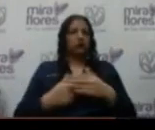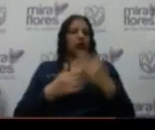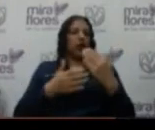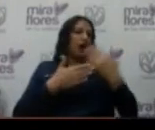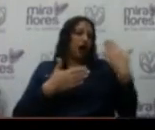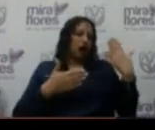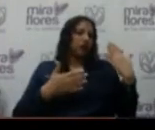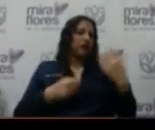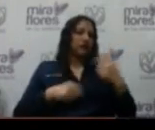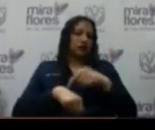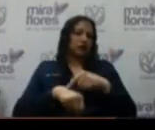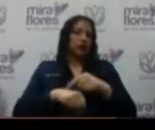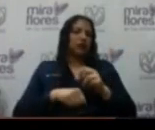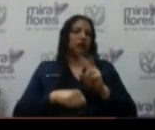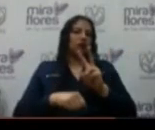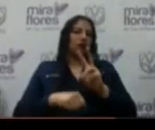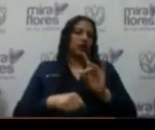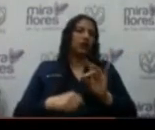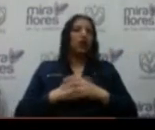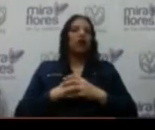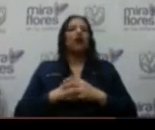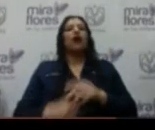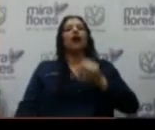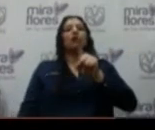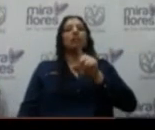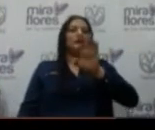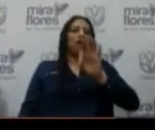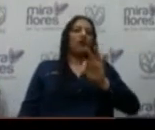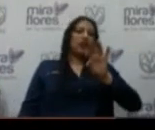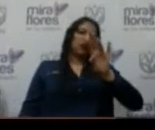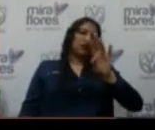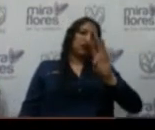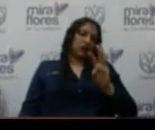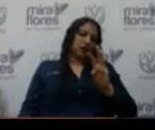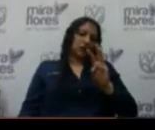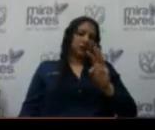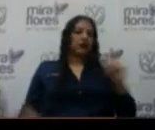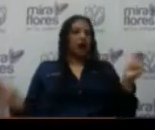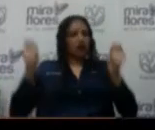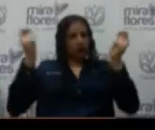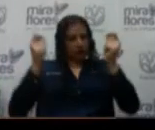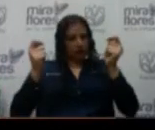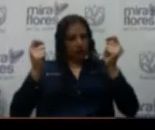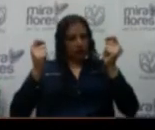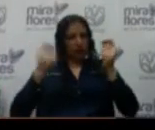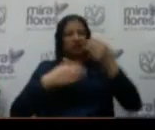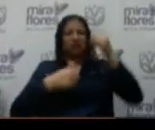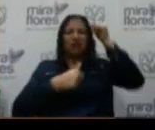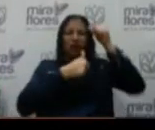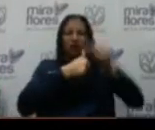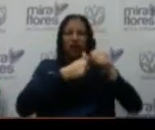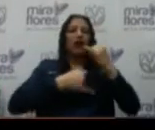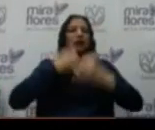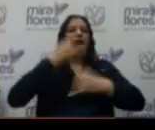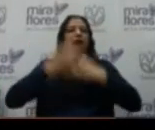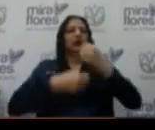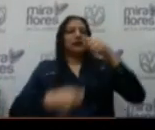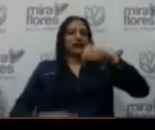anticipadamente por cierto, el 196º aniversario de la independencia de nuestro querido